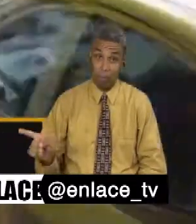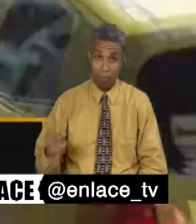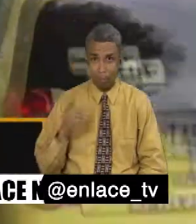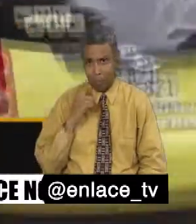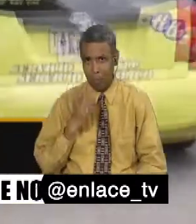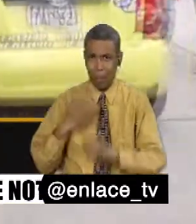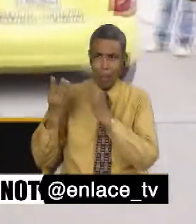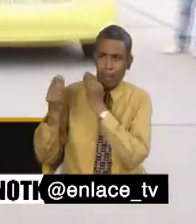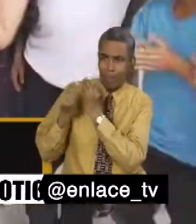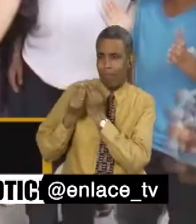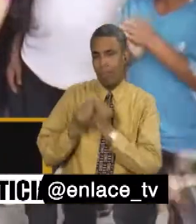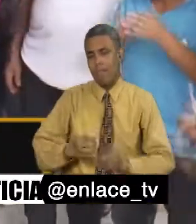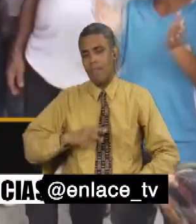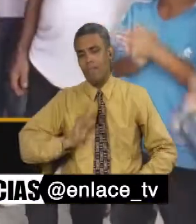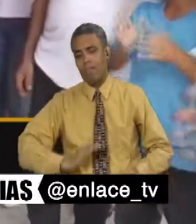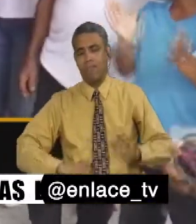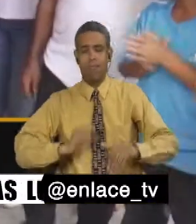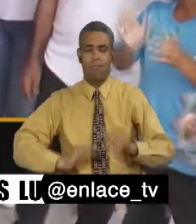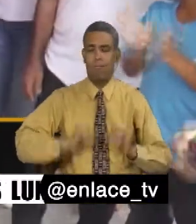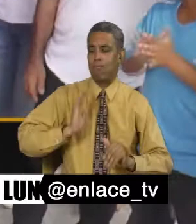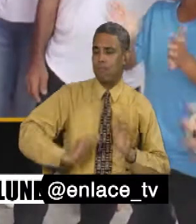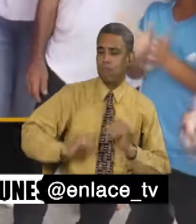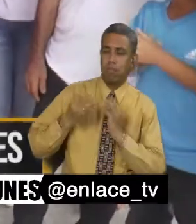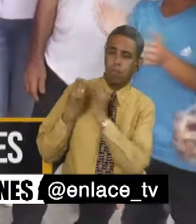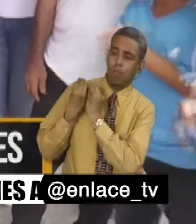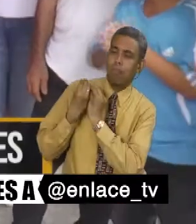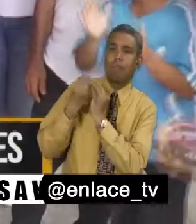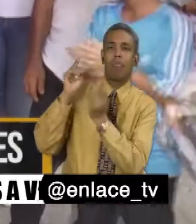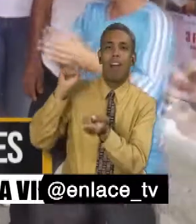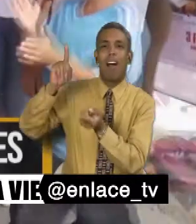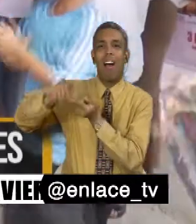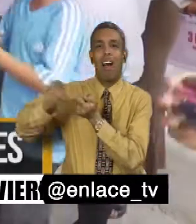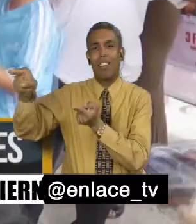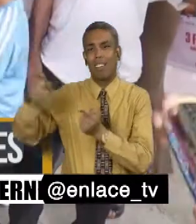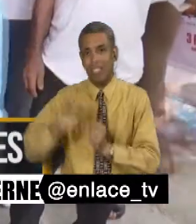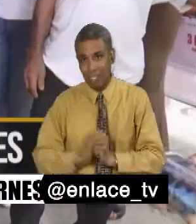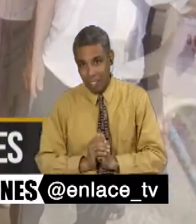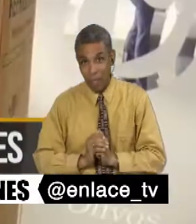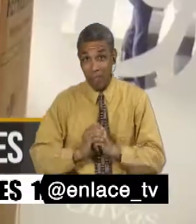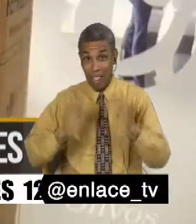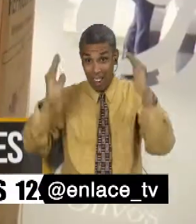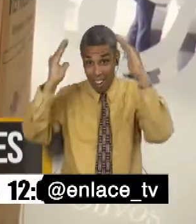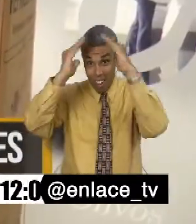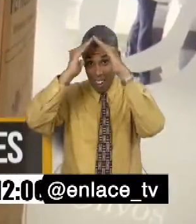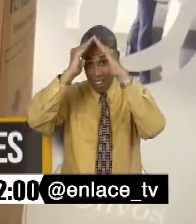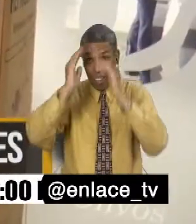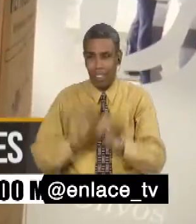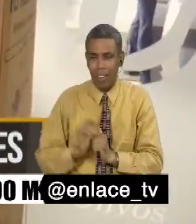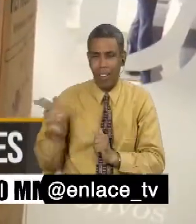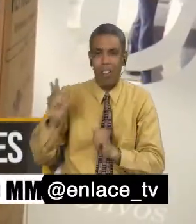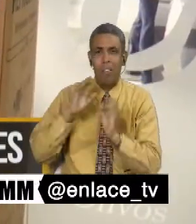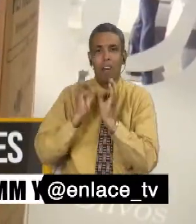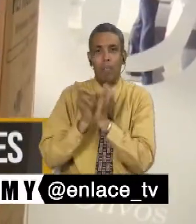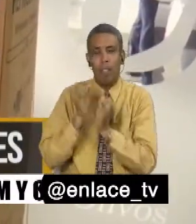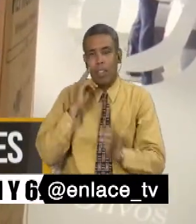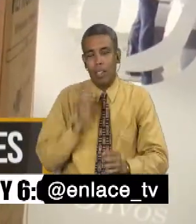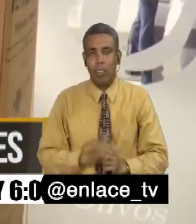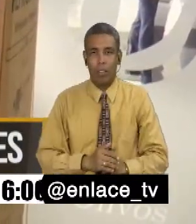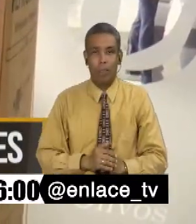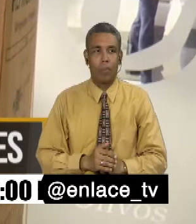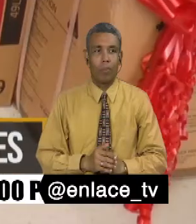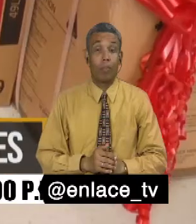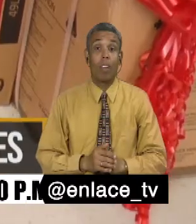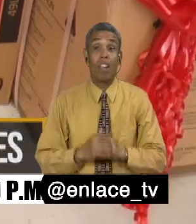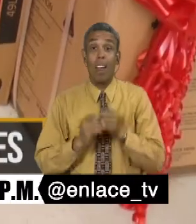familia Gutiérrez llegó con Serfún Los Olivos para hacer la entrega del espectacular kit compuesto por una lavadora, una nevera y un